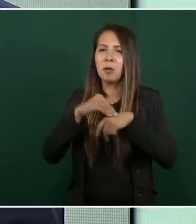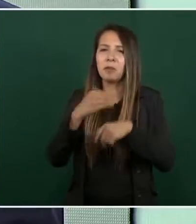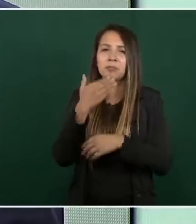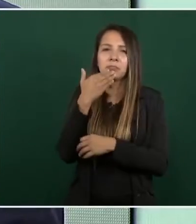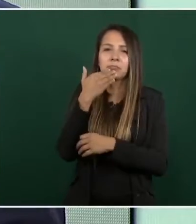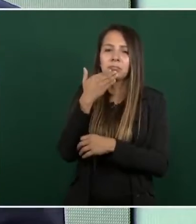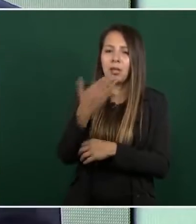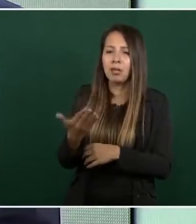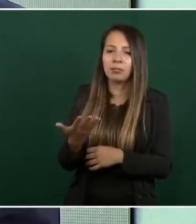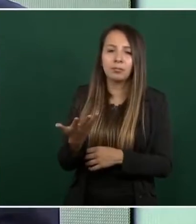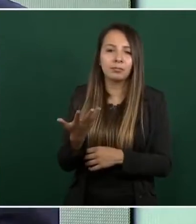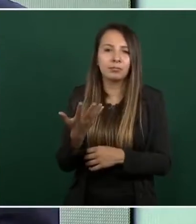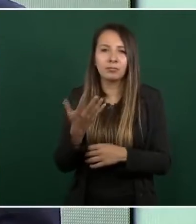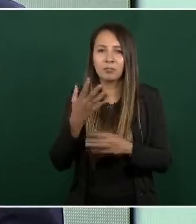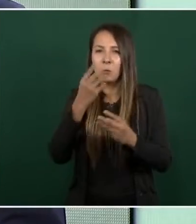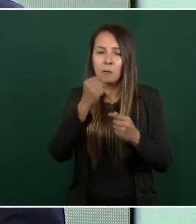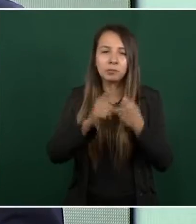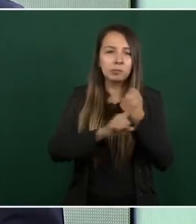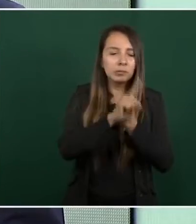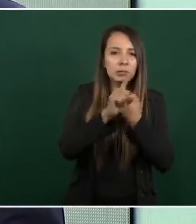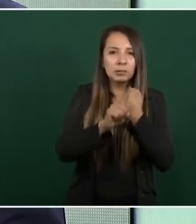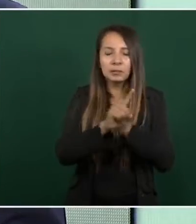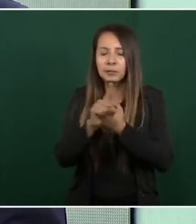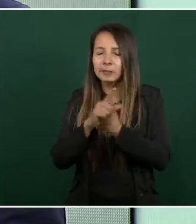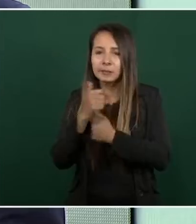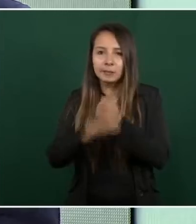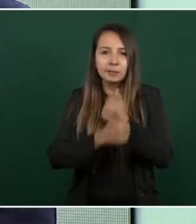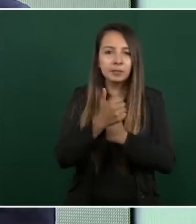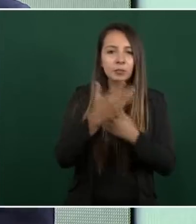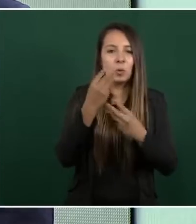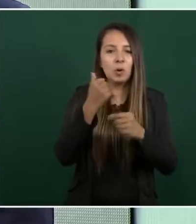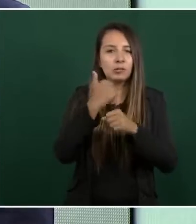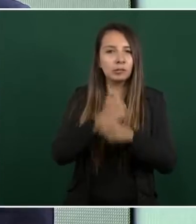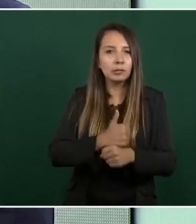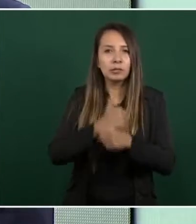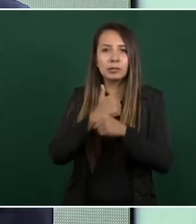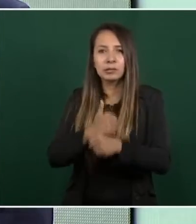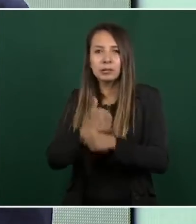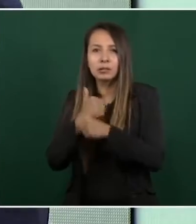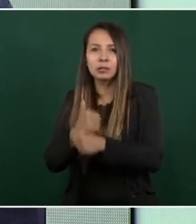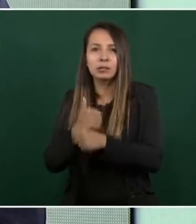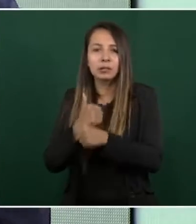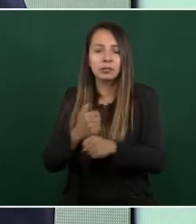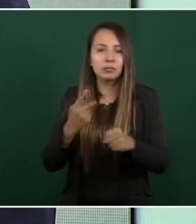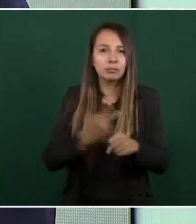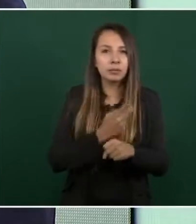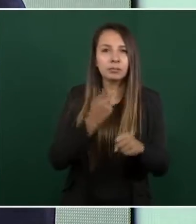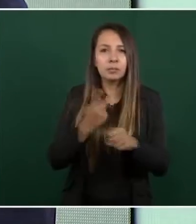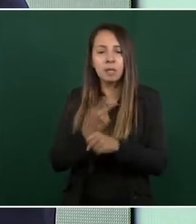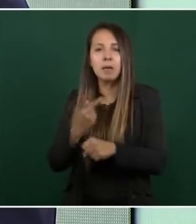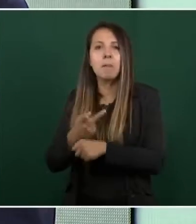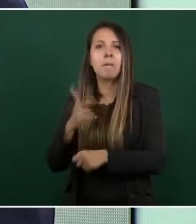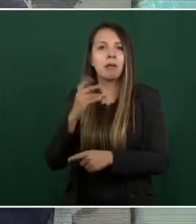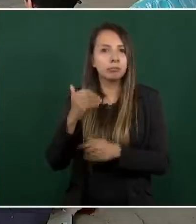muchos problemas, mucho sufrimiento, y ahí vamos saliendo.